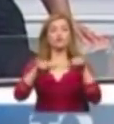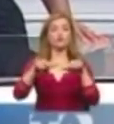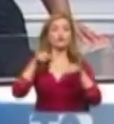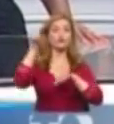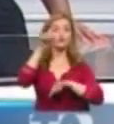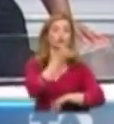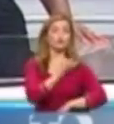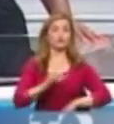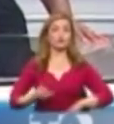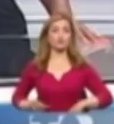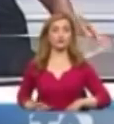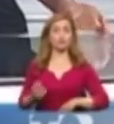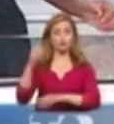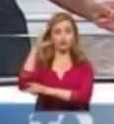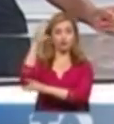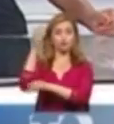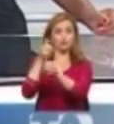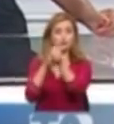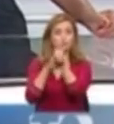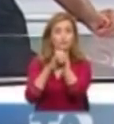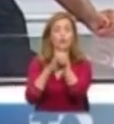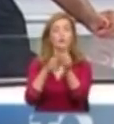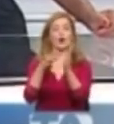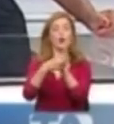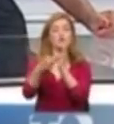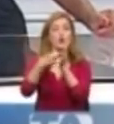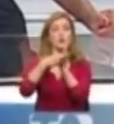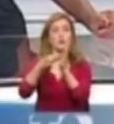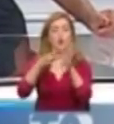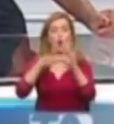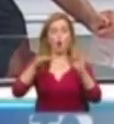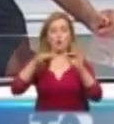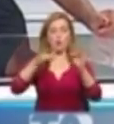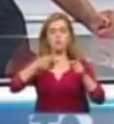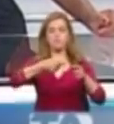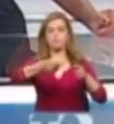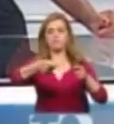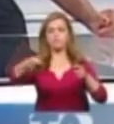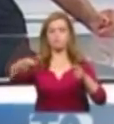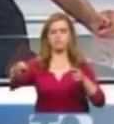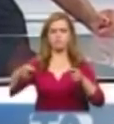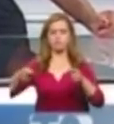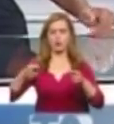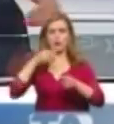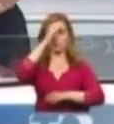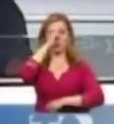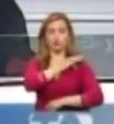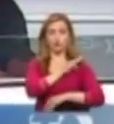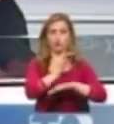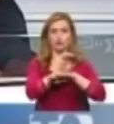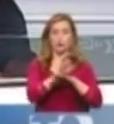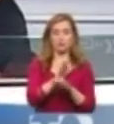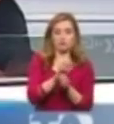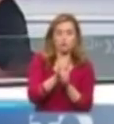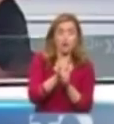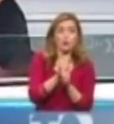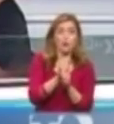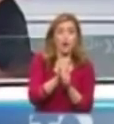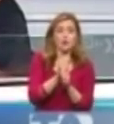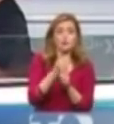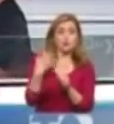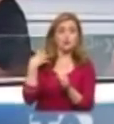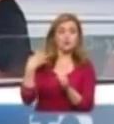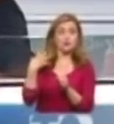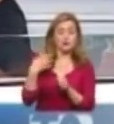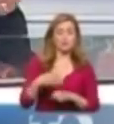rurales de Ipiales generan preocupación en sus habitantes. El ejército ecuatoriano patrulla la frontera para garantizar la seguridad a los poblados fronterizos